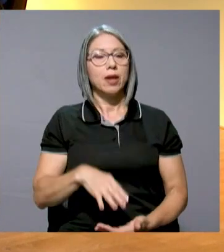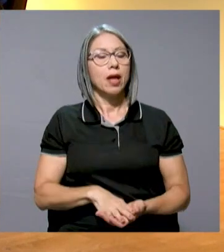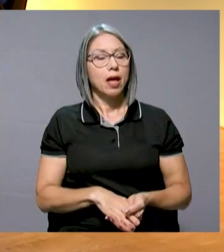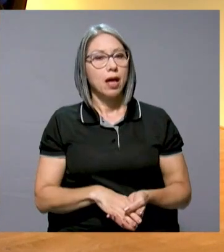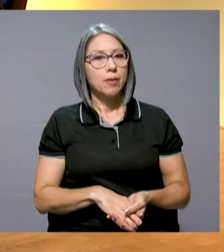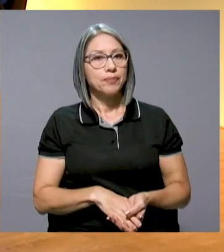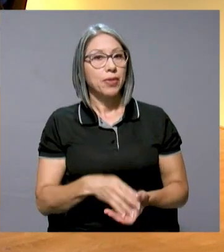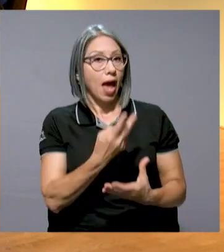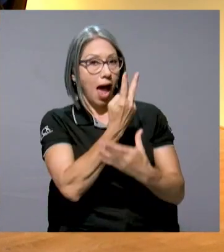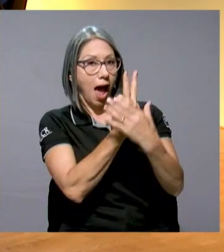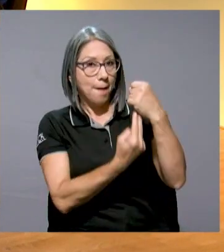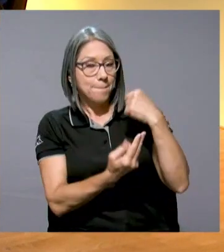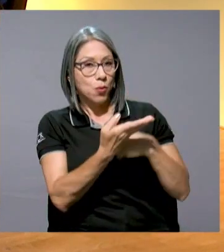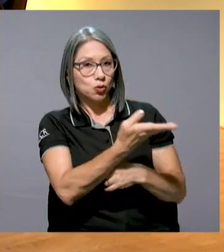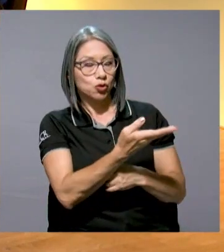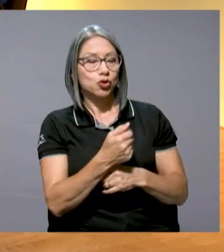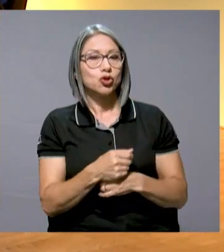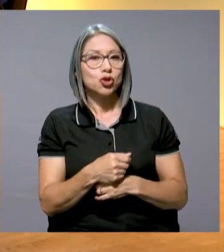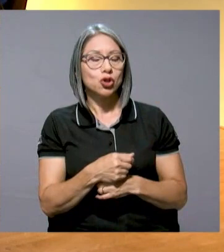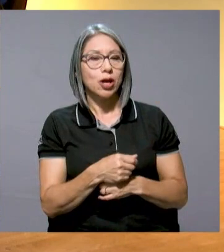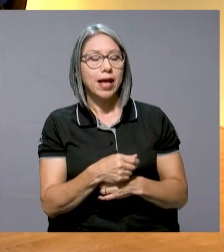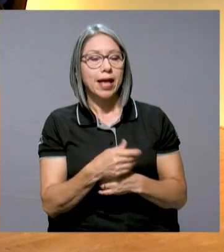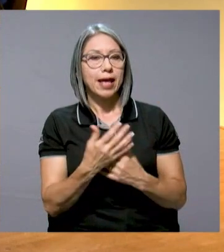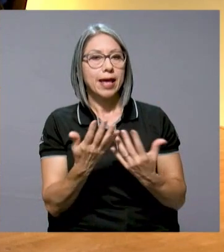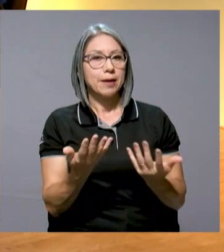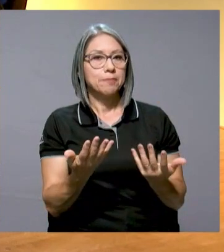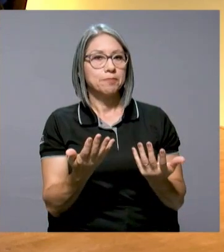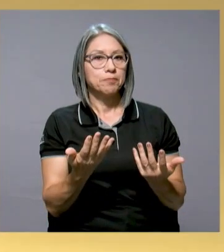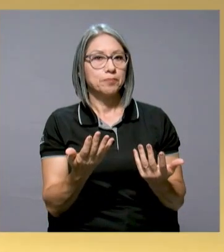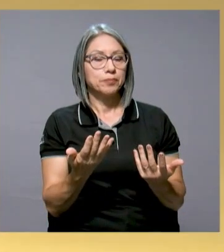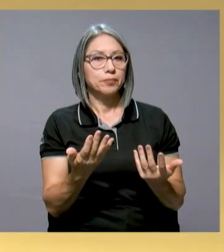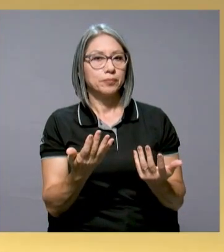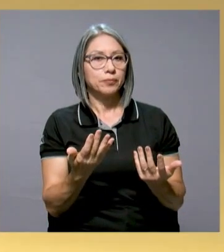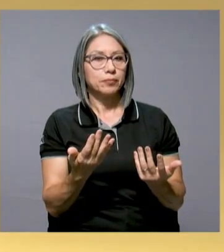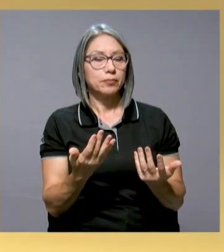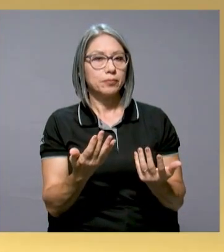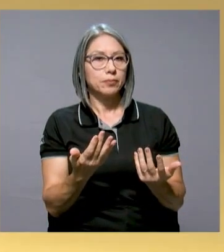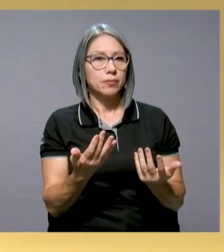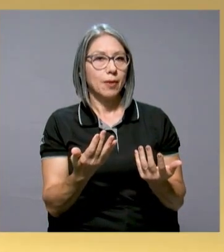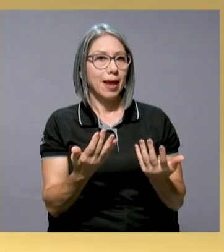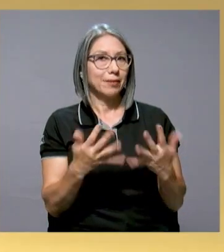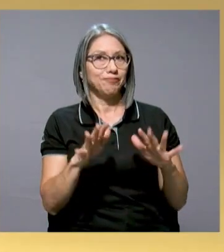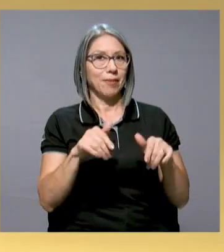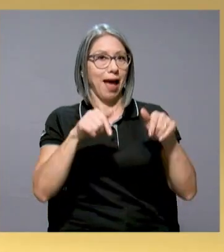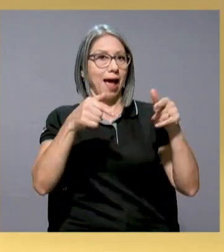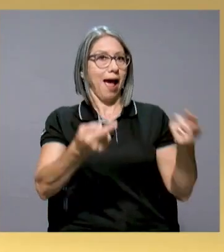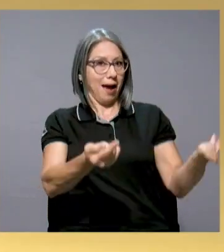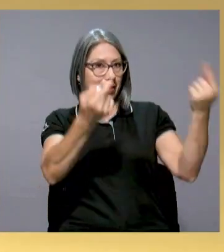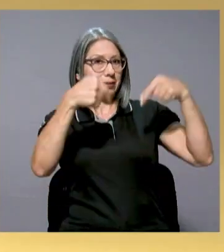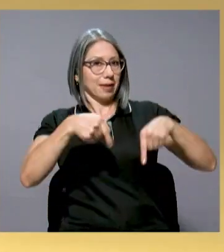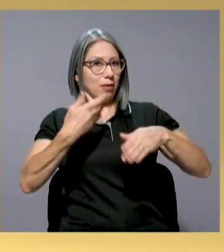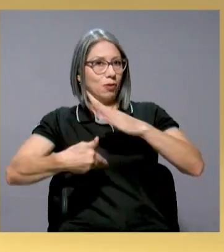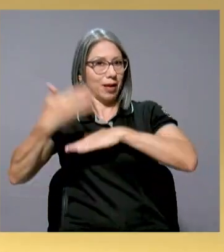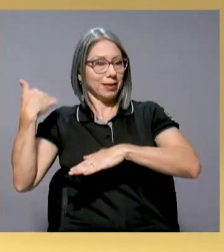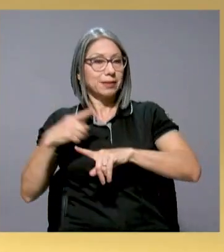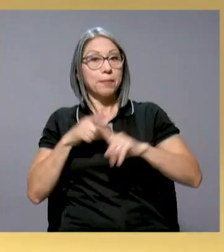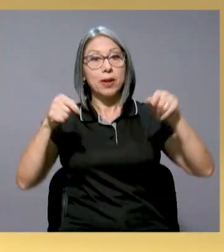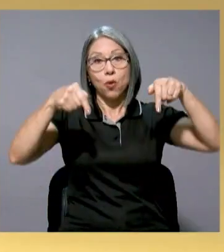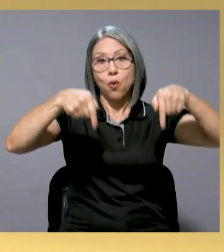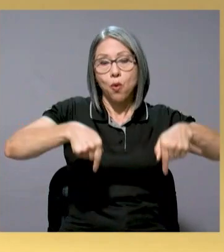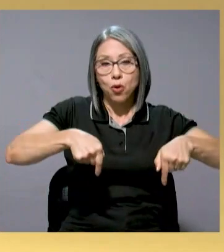que ambos han estado en este canal, pero hoy me hacen